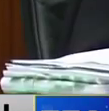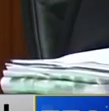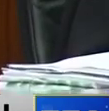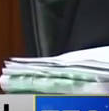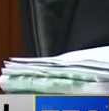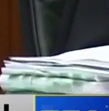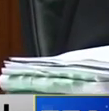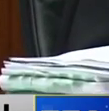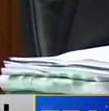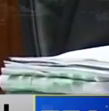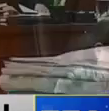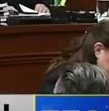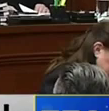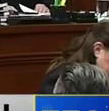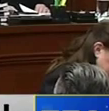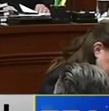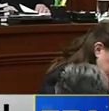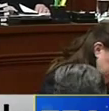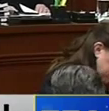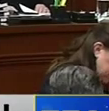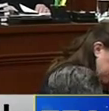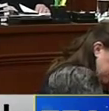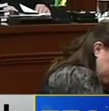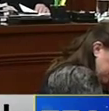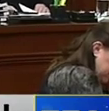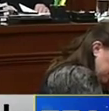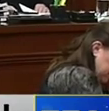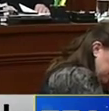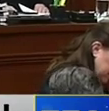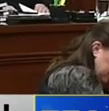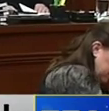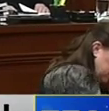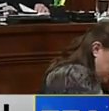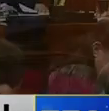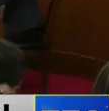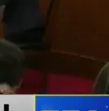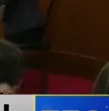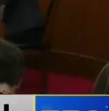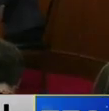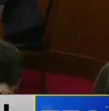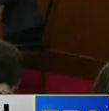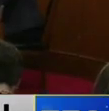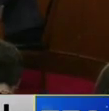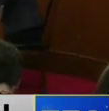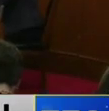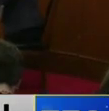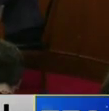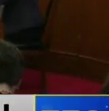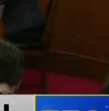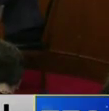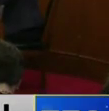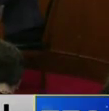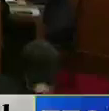Mauri, actualmente subsecretaria de Desarrollo Democrático, Participación Social y Asuntos Religiosos de Gobernación.